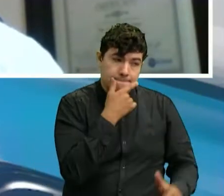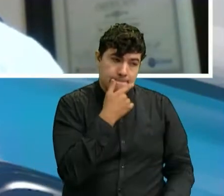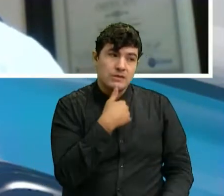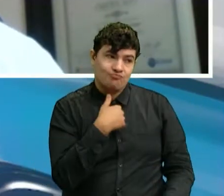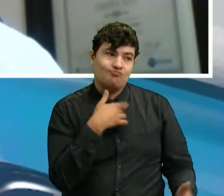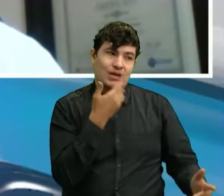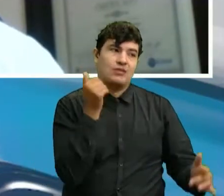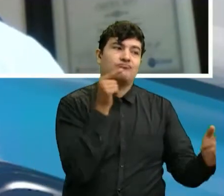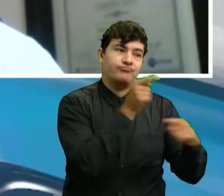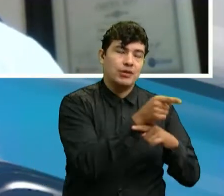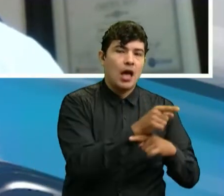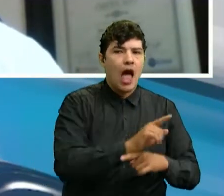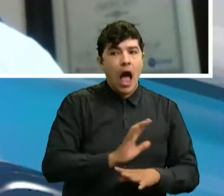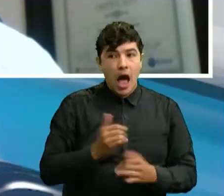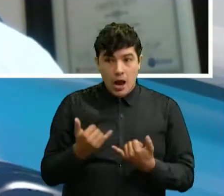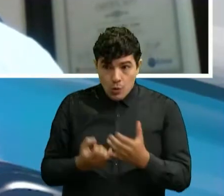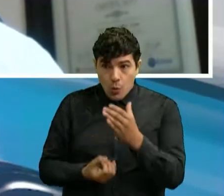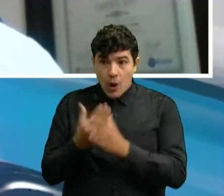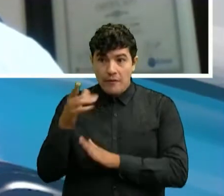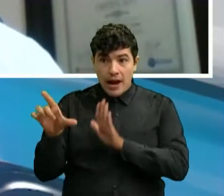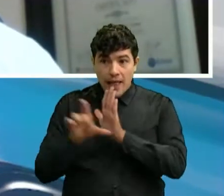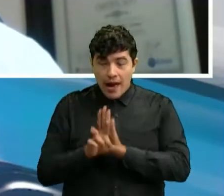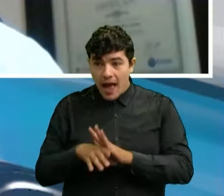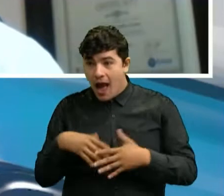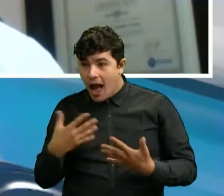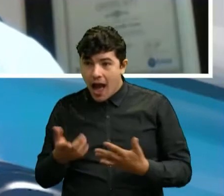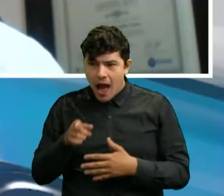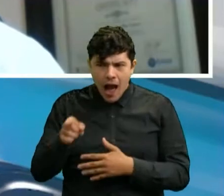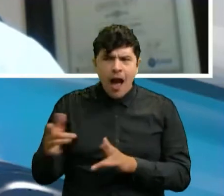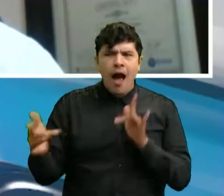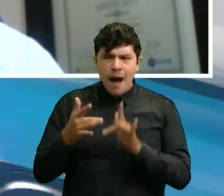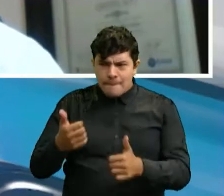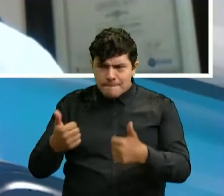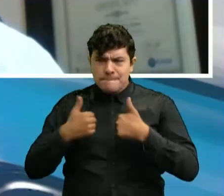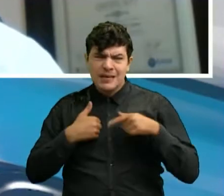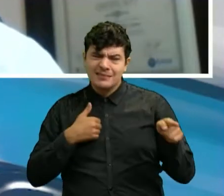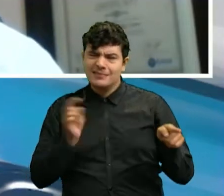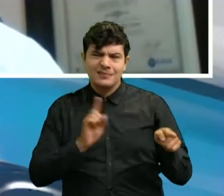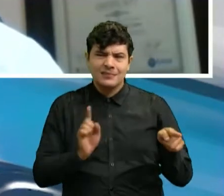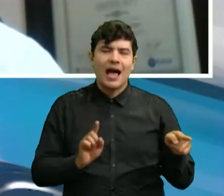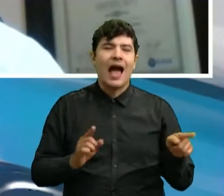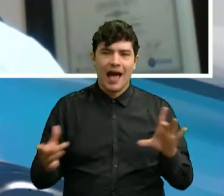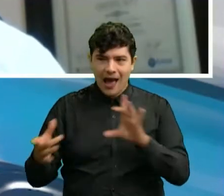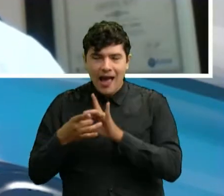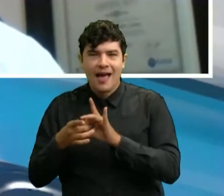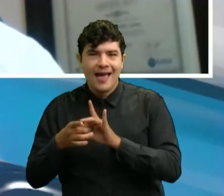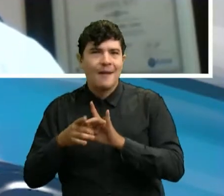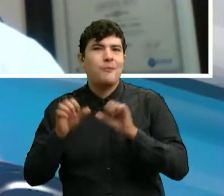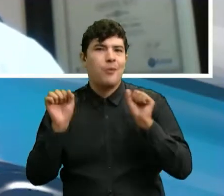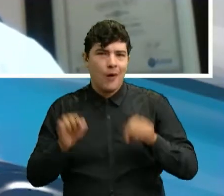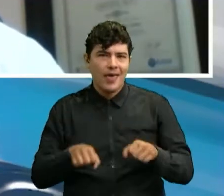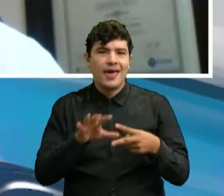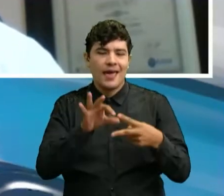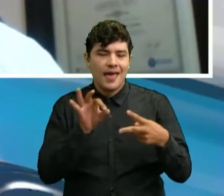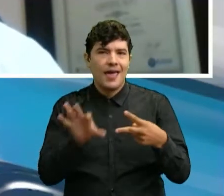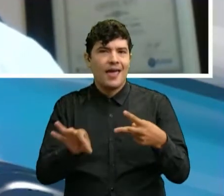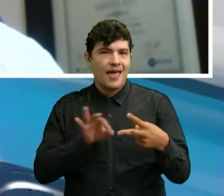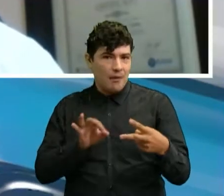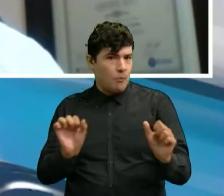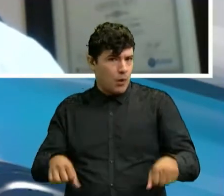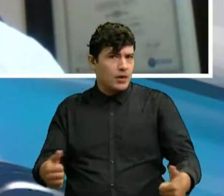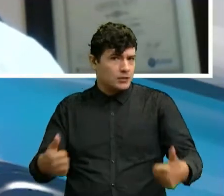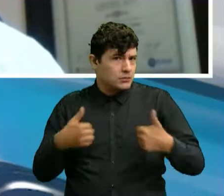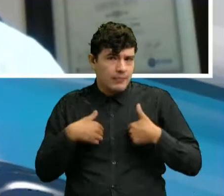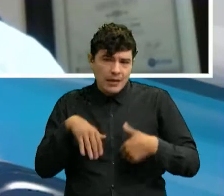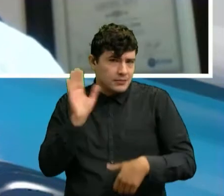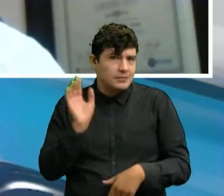anterior, si al momento en que se presenta la contingencia no cumple requisitos con la norma actual, pero sí cumplía con la norma